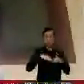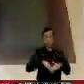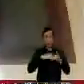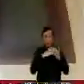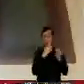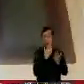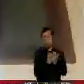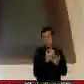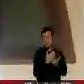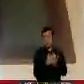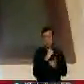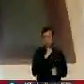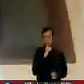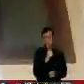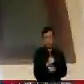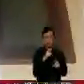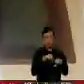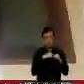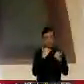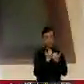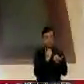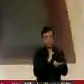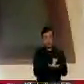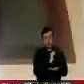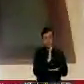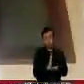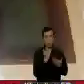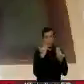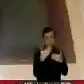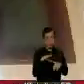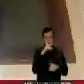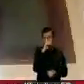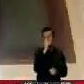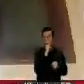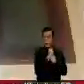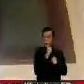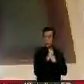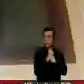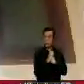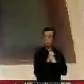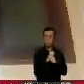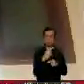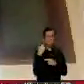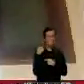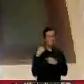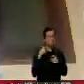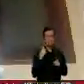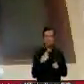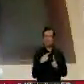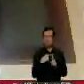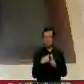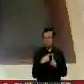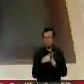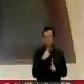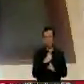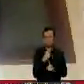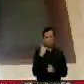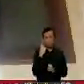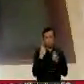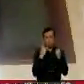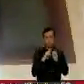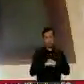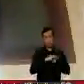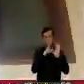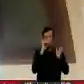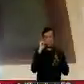país. Asambleísta, sin lugar a dudas, yo creo que la Asamblea Nacional está haciendo un trabajo responsable, muy responsable, comprendiendo también el